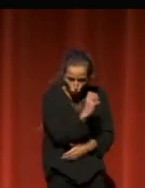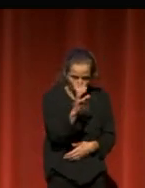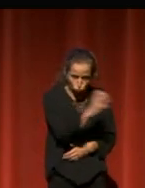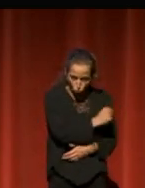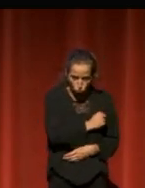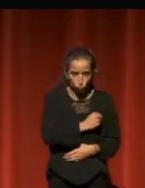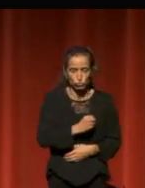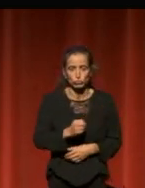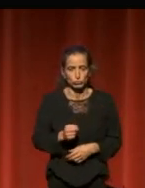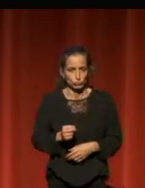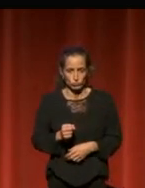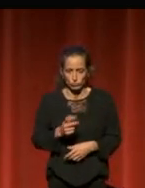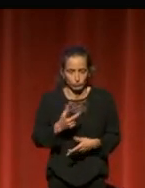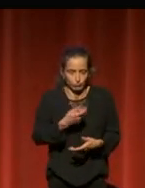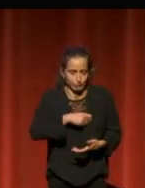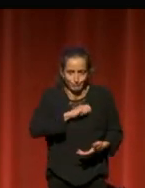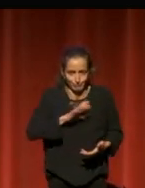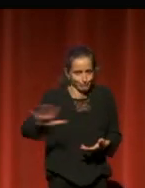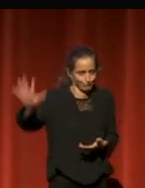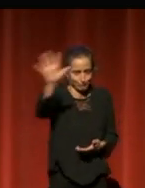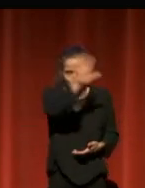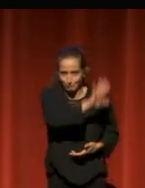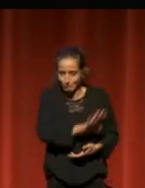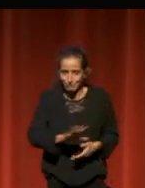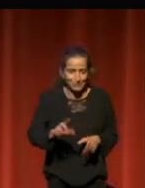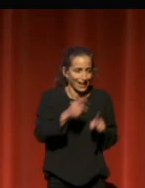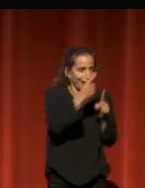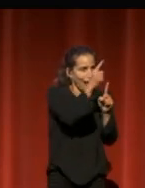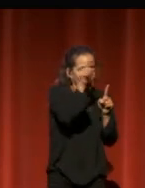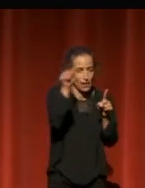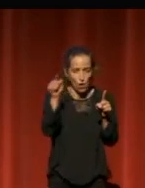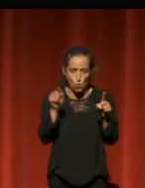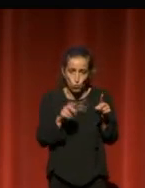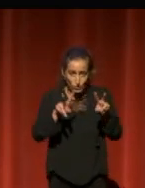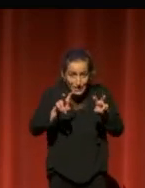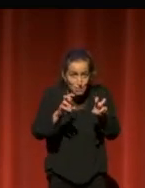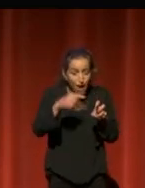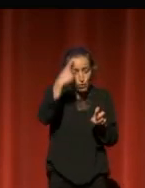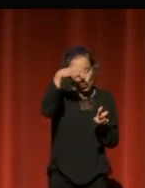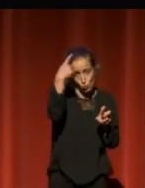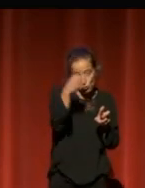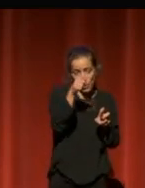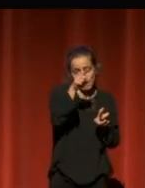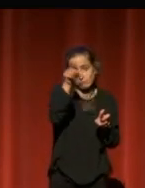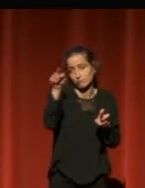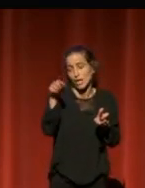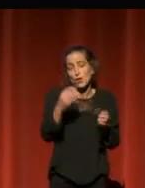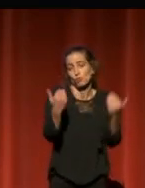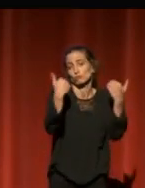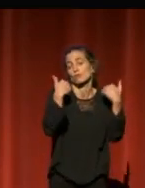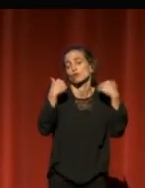los territorios, el Estado, todos tienen competencias concurrentes en materia de cultura, al final es echar el balón fuera.